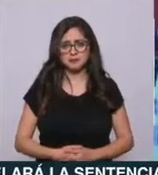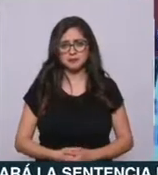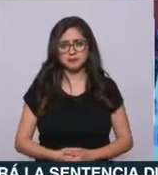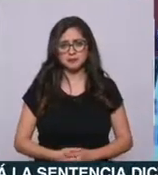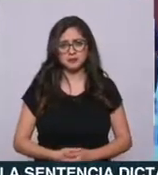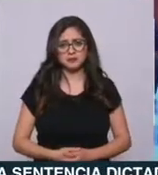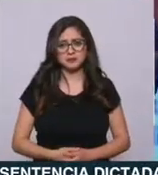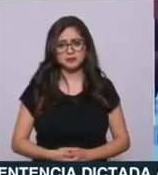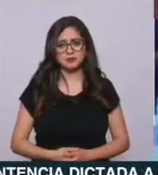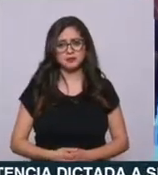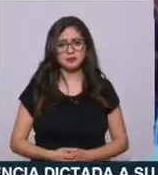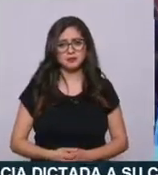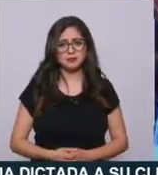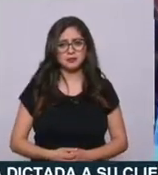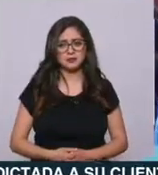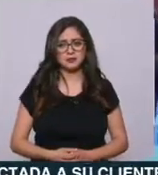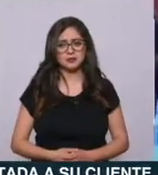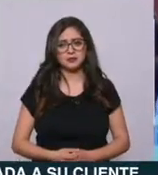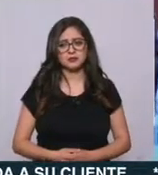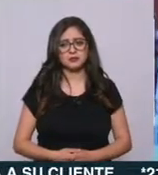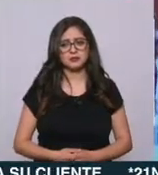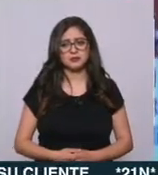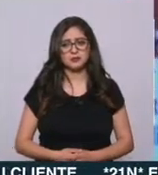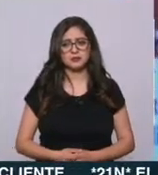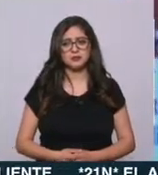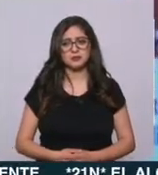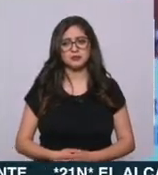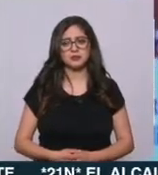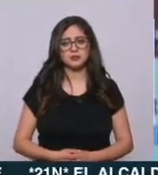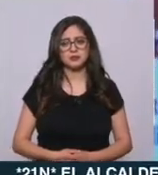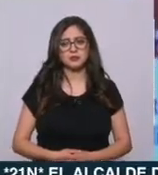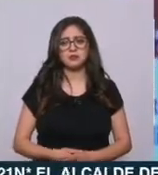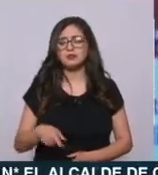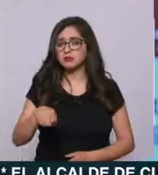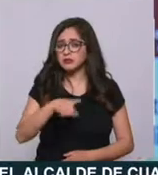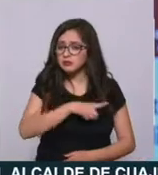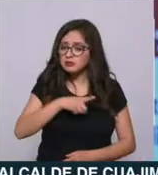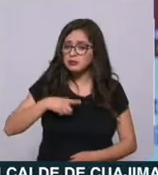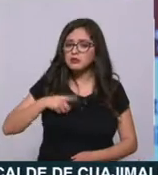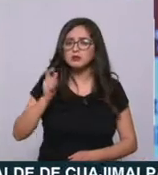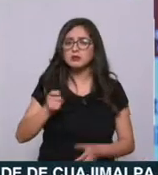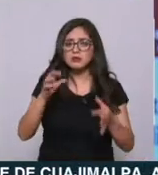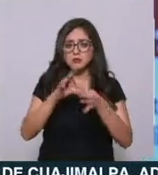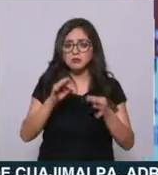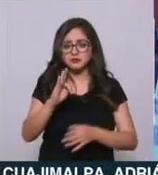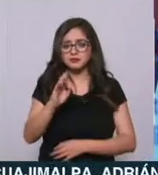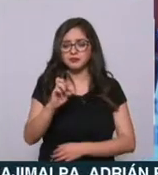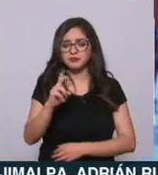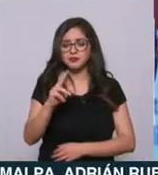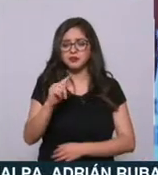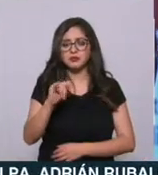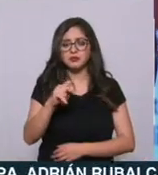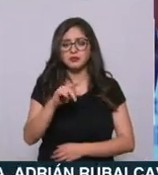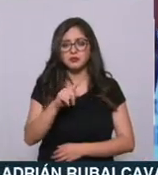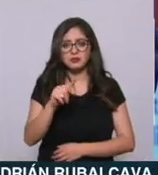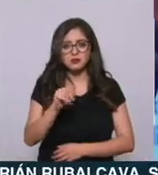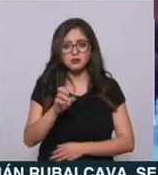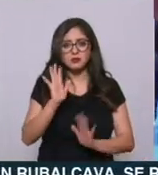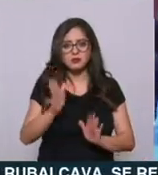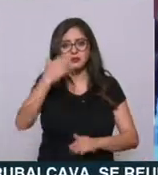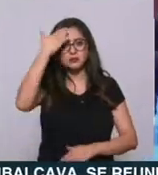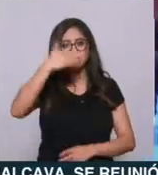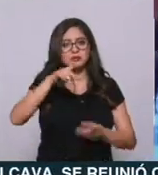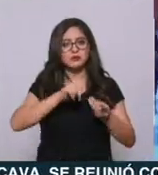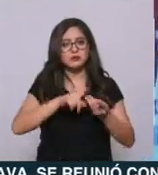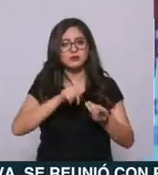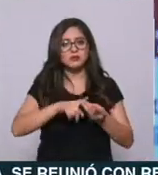también vale destacar que se encuentra todo el fertilizante ya ubicado físicamente en el estado, en nuestras